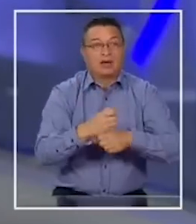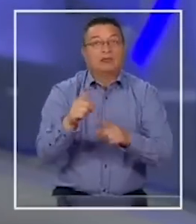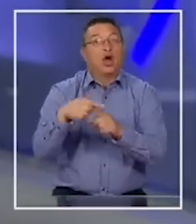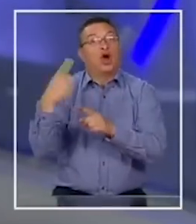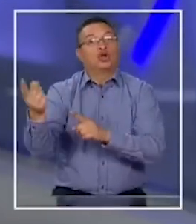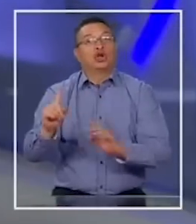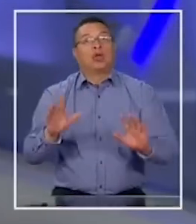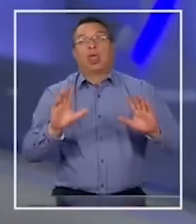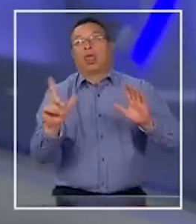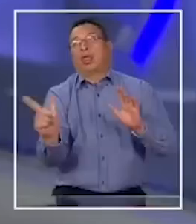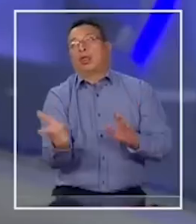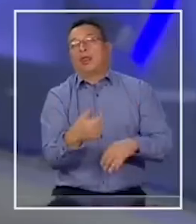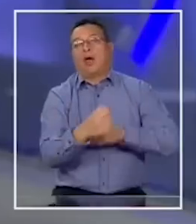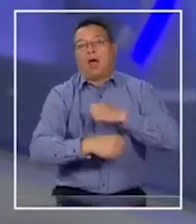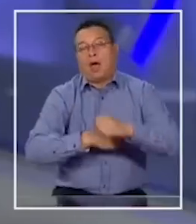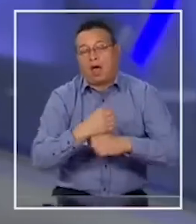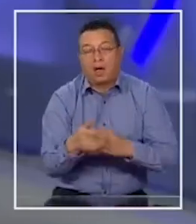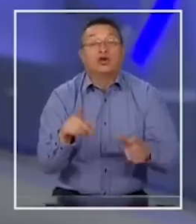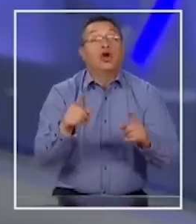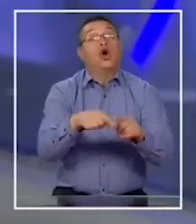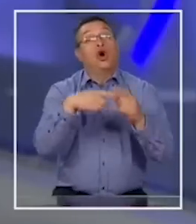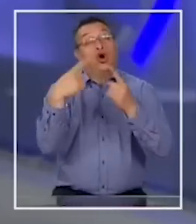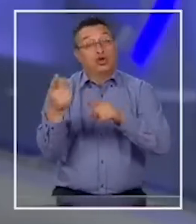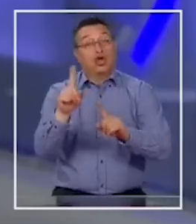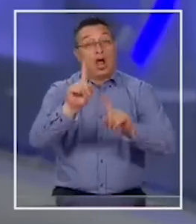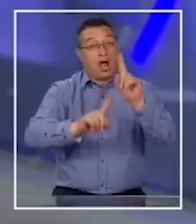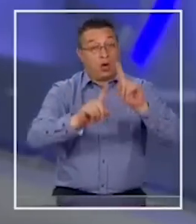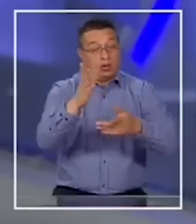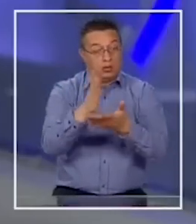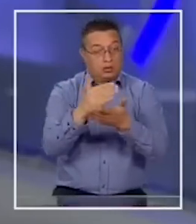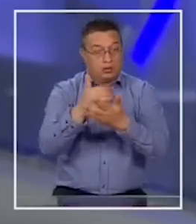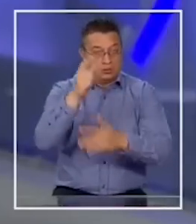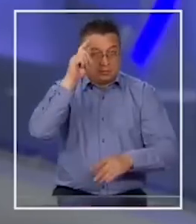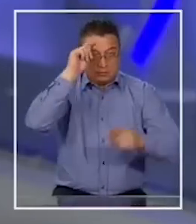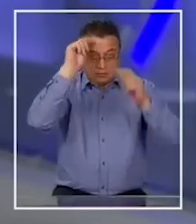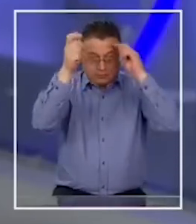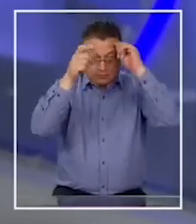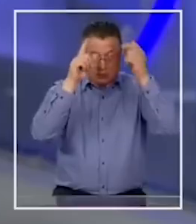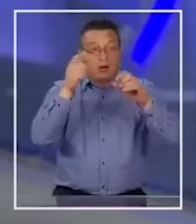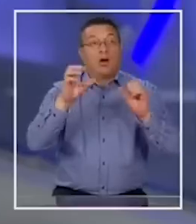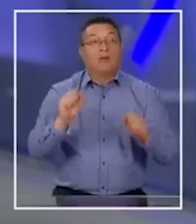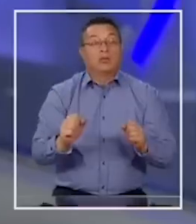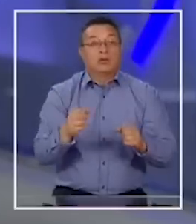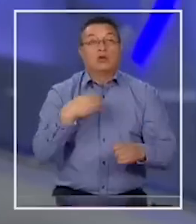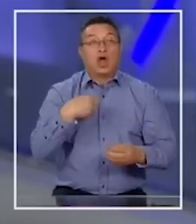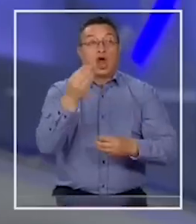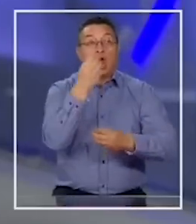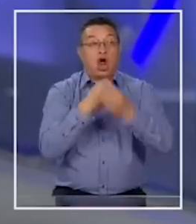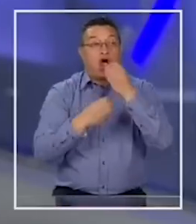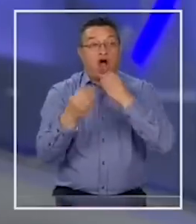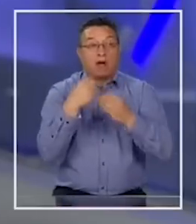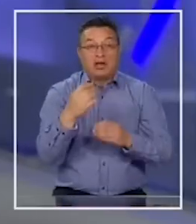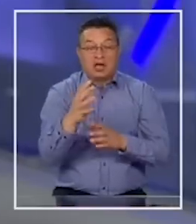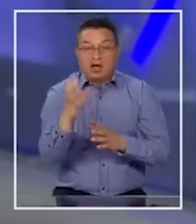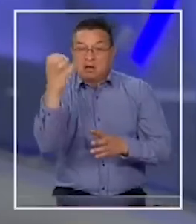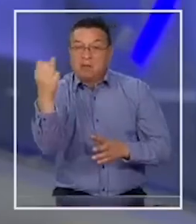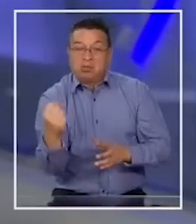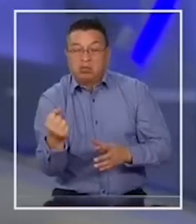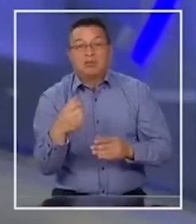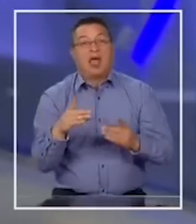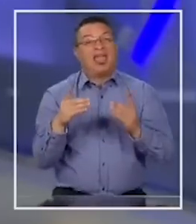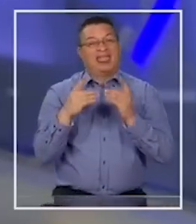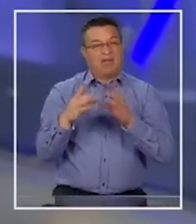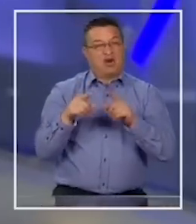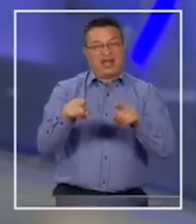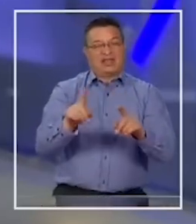nuestro sistema no tiene segundo algunas algunas medidas creativas por ejemplo el recortarles la comida me parece que no tiene nada que ver con un estado